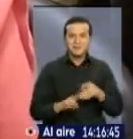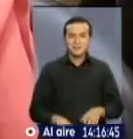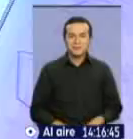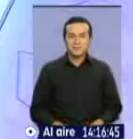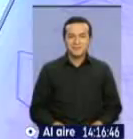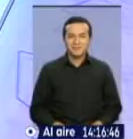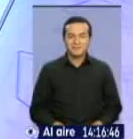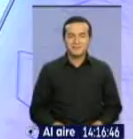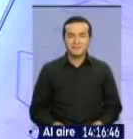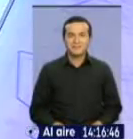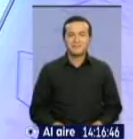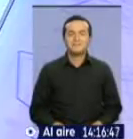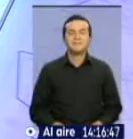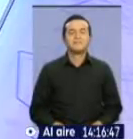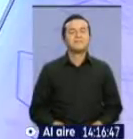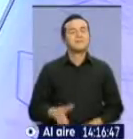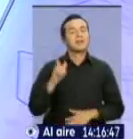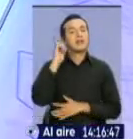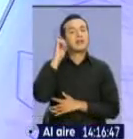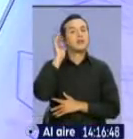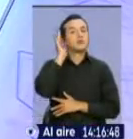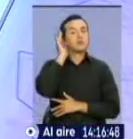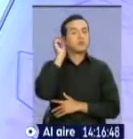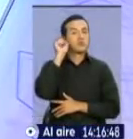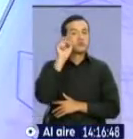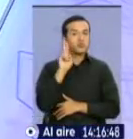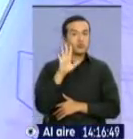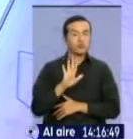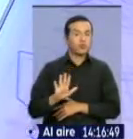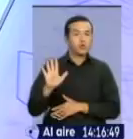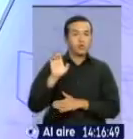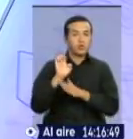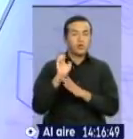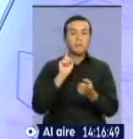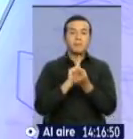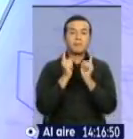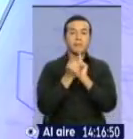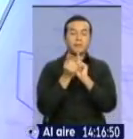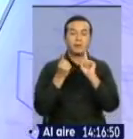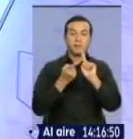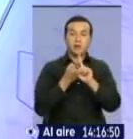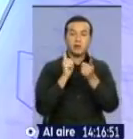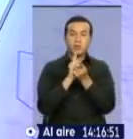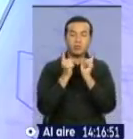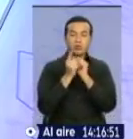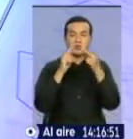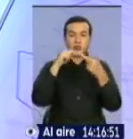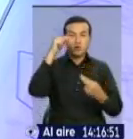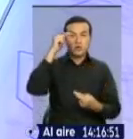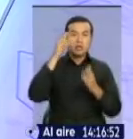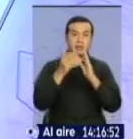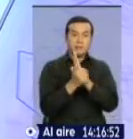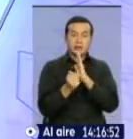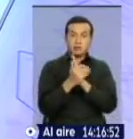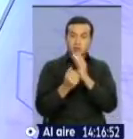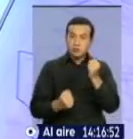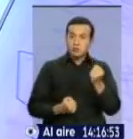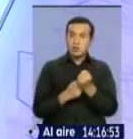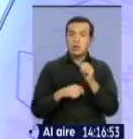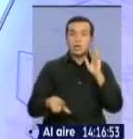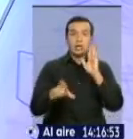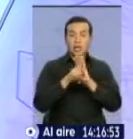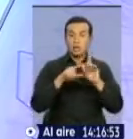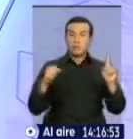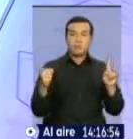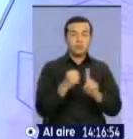TV. Y lideresas del sur del país se reúnen en un primer encuentro regional para capacitarse y dar sus aportes a la Ley de